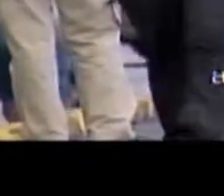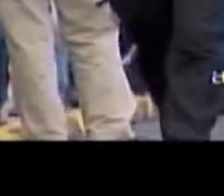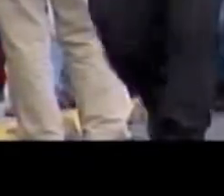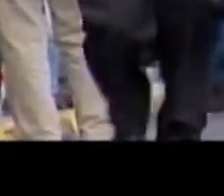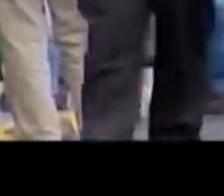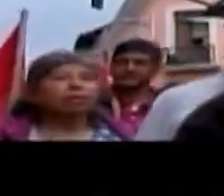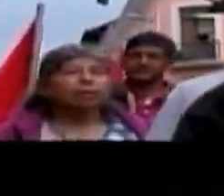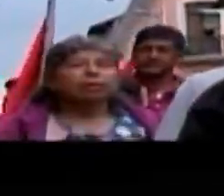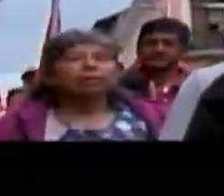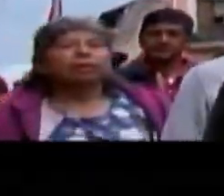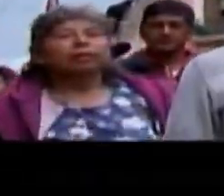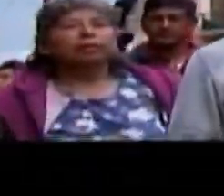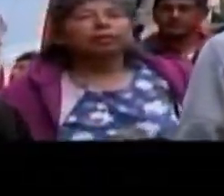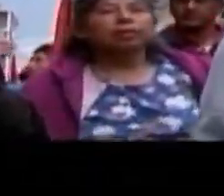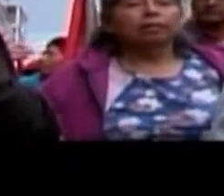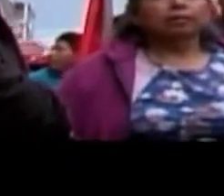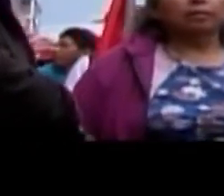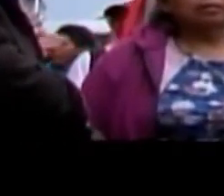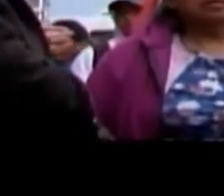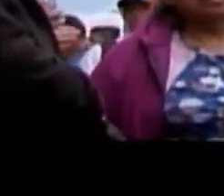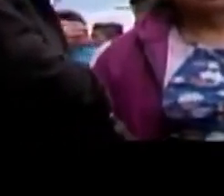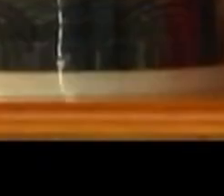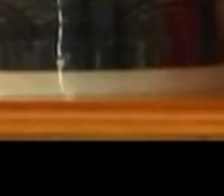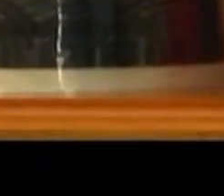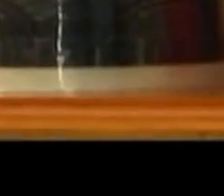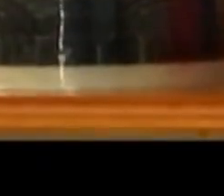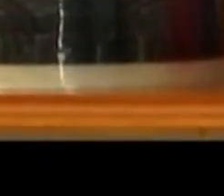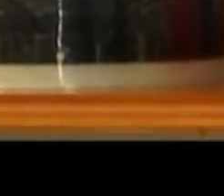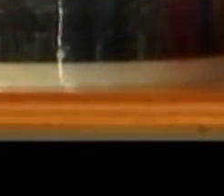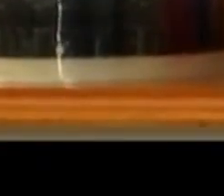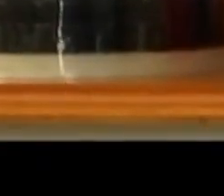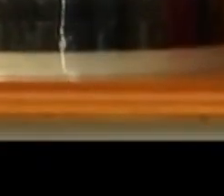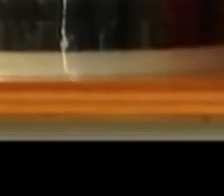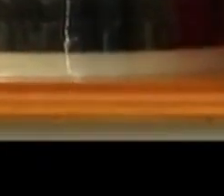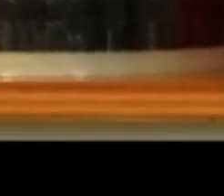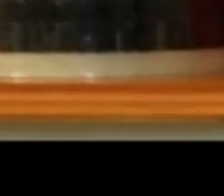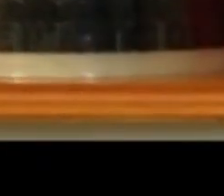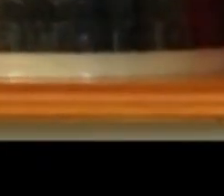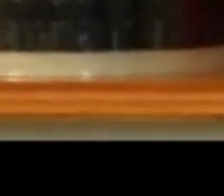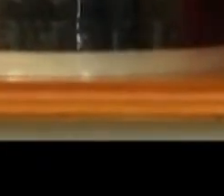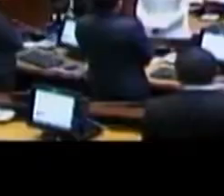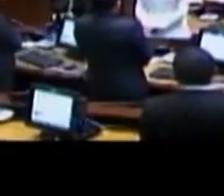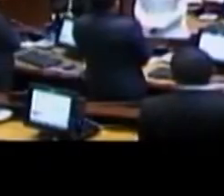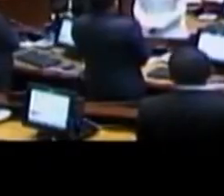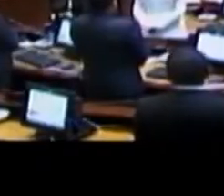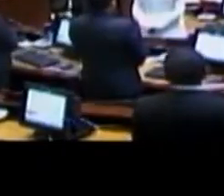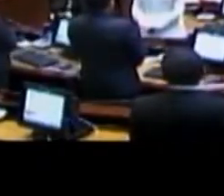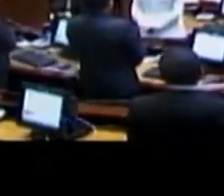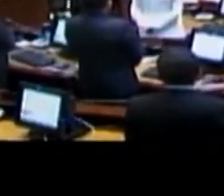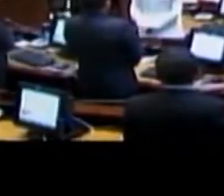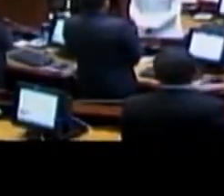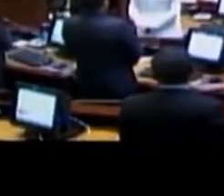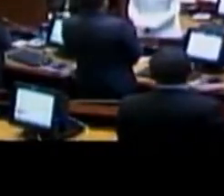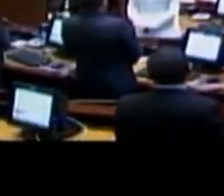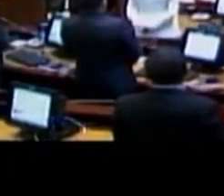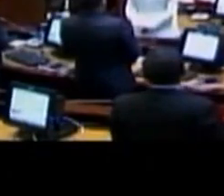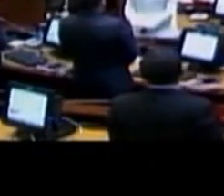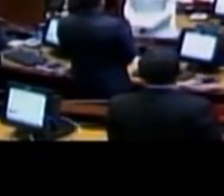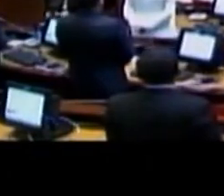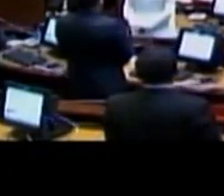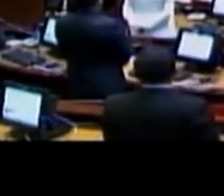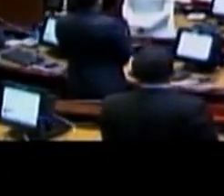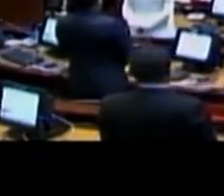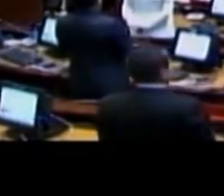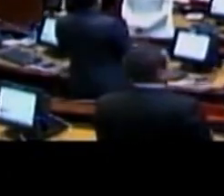de las organizaciones son algunos de los objetivos del proyecto de reformas a la Ley Orgánica Electoral que se debate en el Pleno de la Asamblea